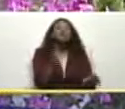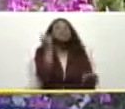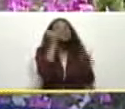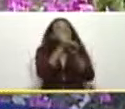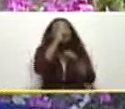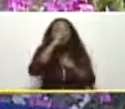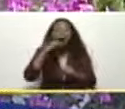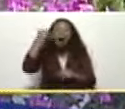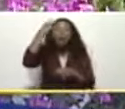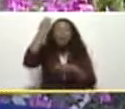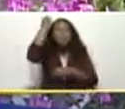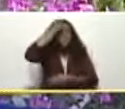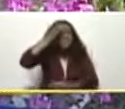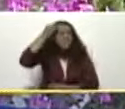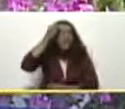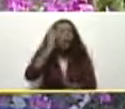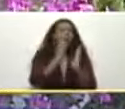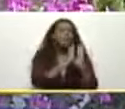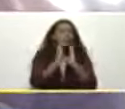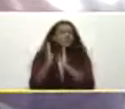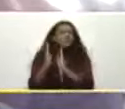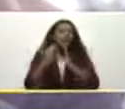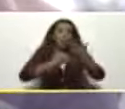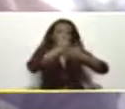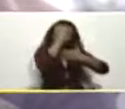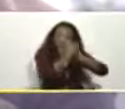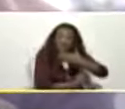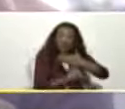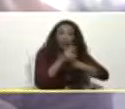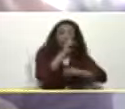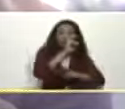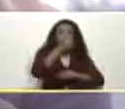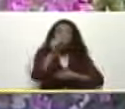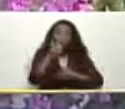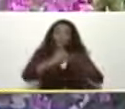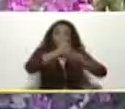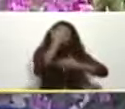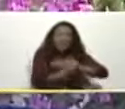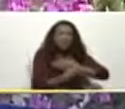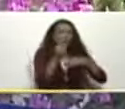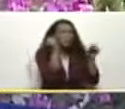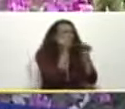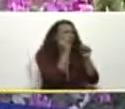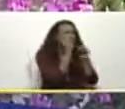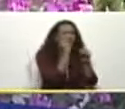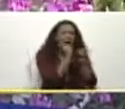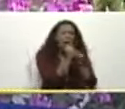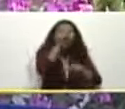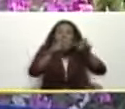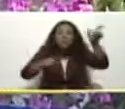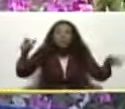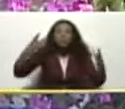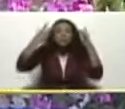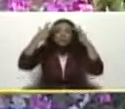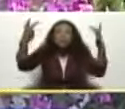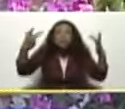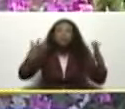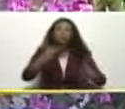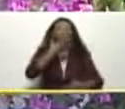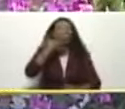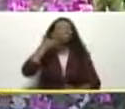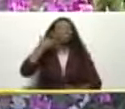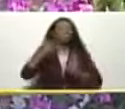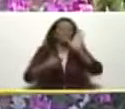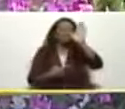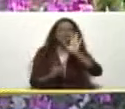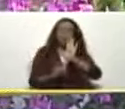trabajos pensados, planificados, estudiados, mujeres científicas que llenan de orgullo